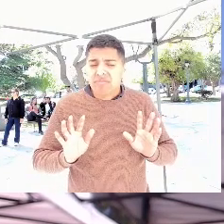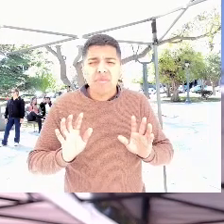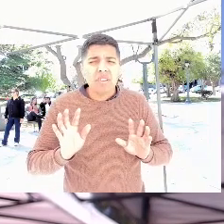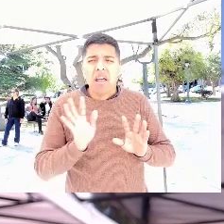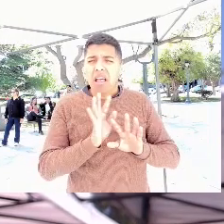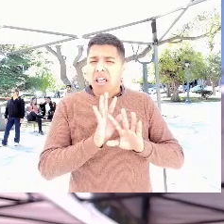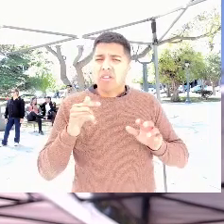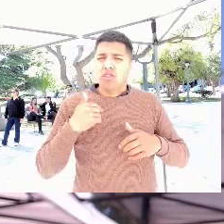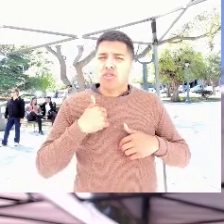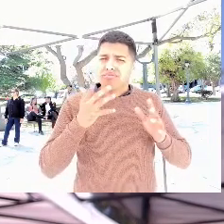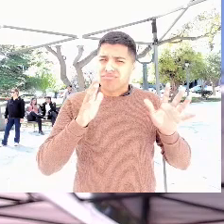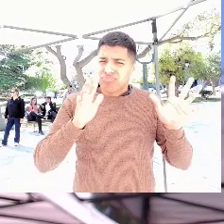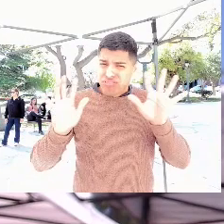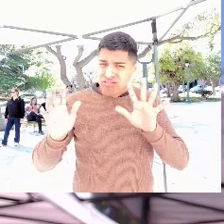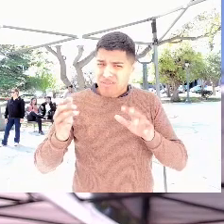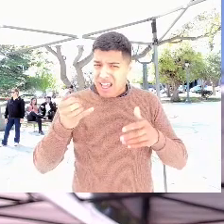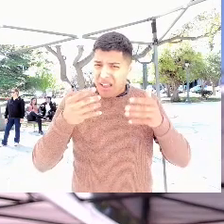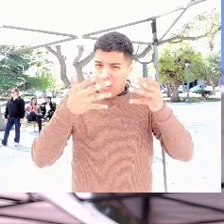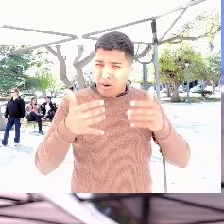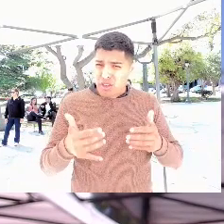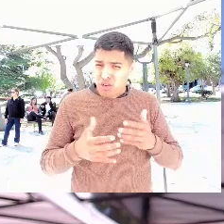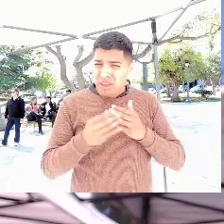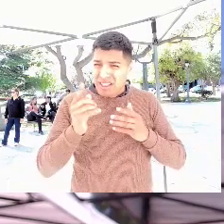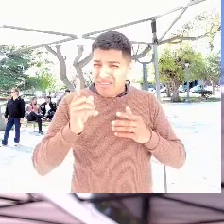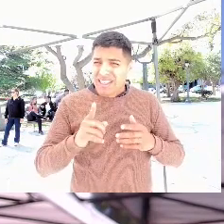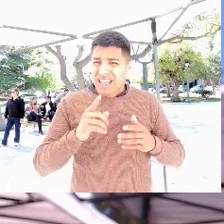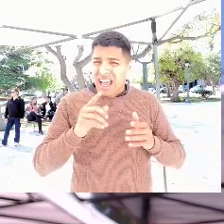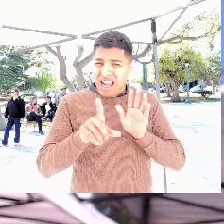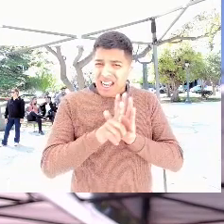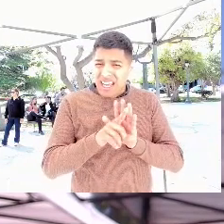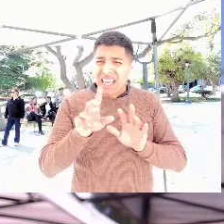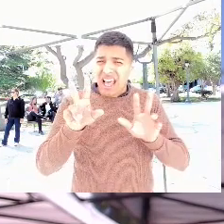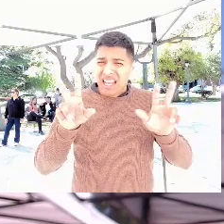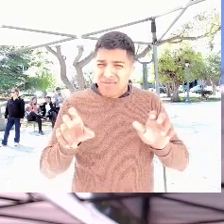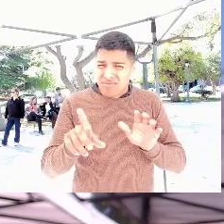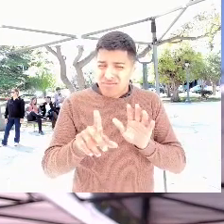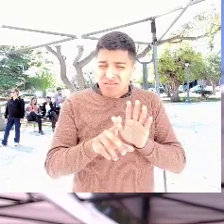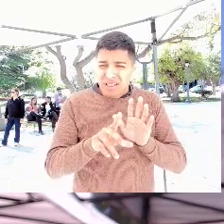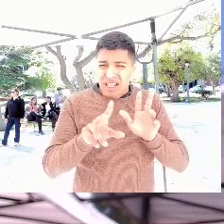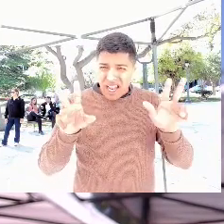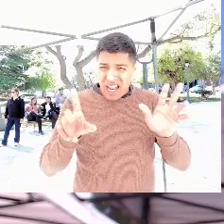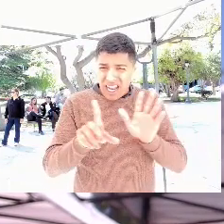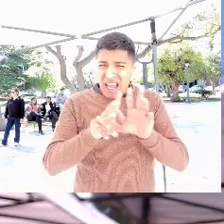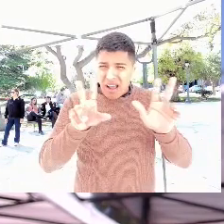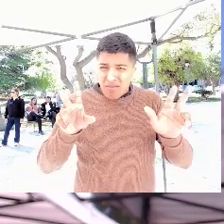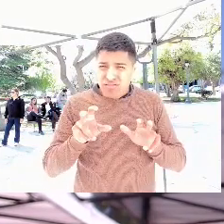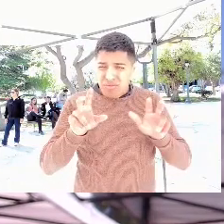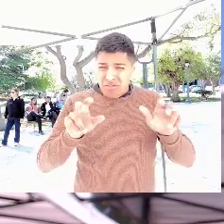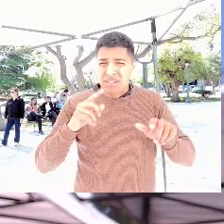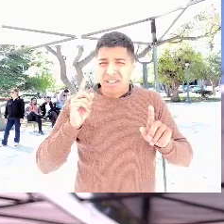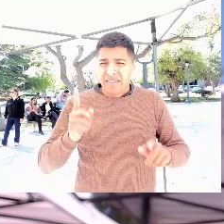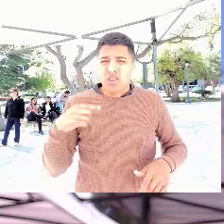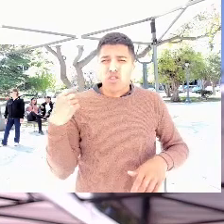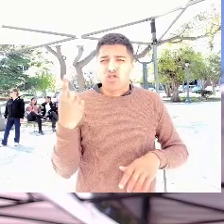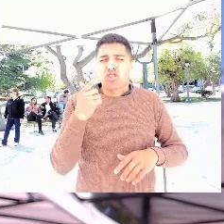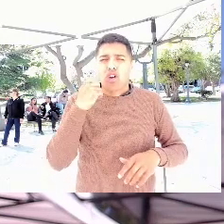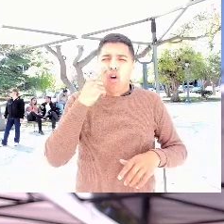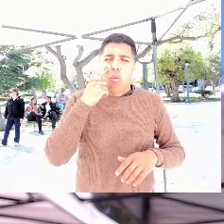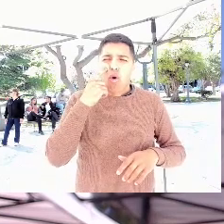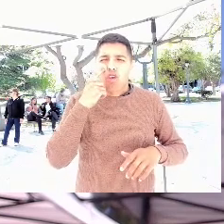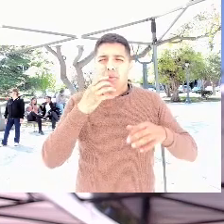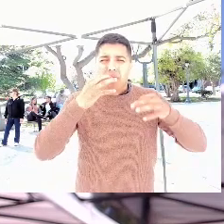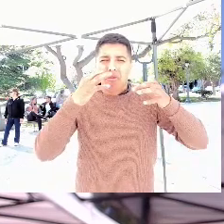volver a festejar que tenemos presupuesto, tenemos ordenanza tarifaria, que Godoy Cruz hace más de 20 años tiene un municipio ordenado,